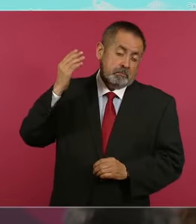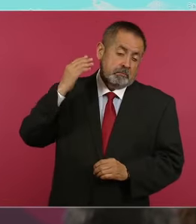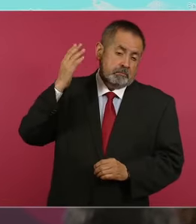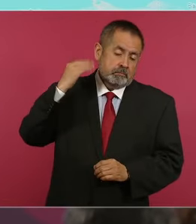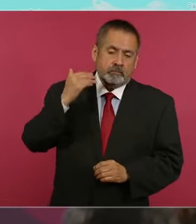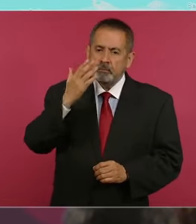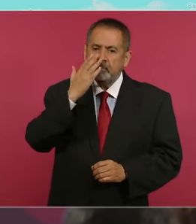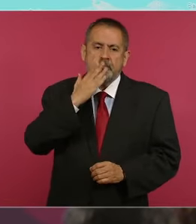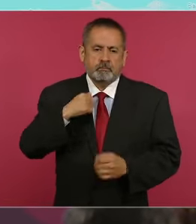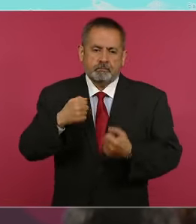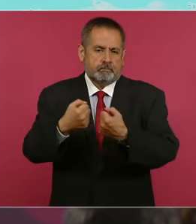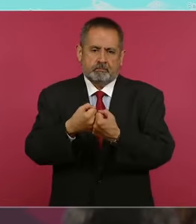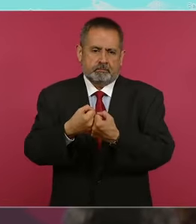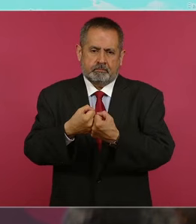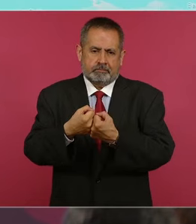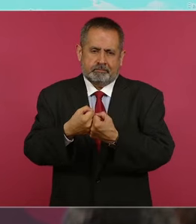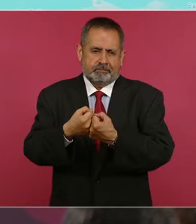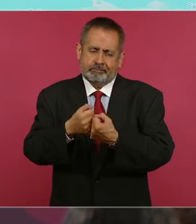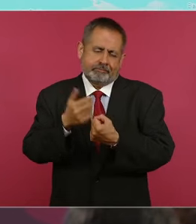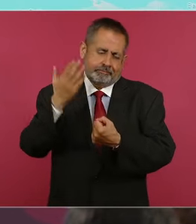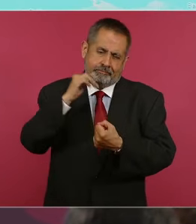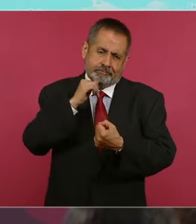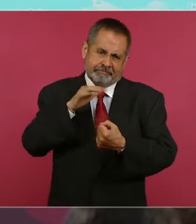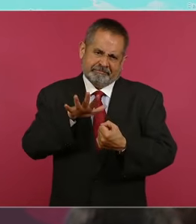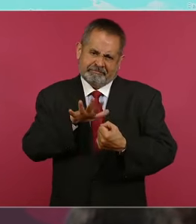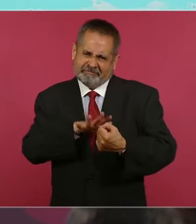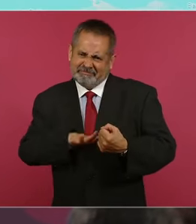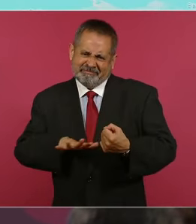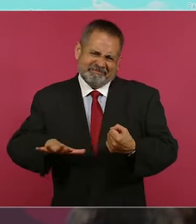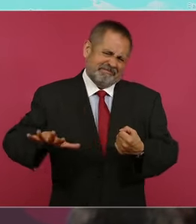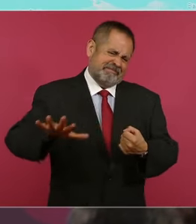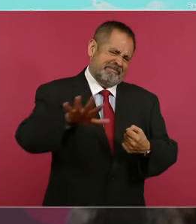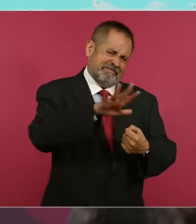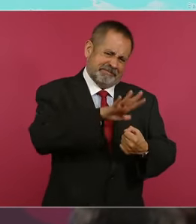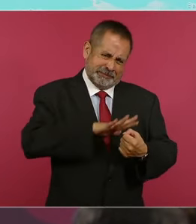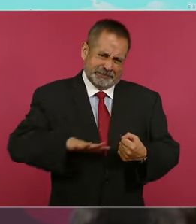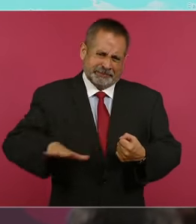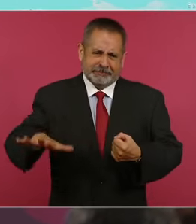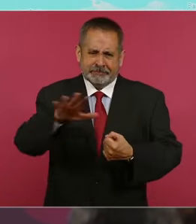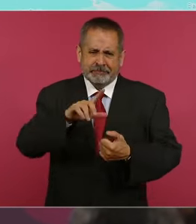esta división territorial, todo esto